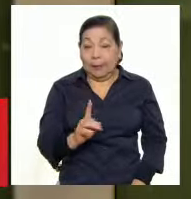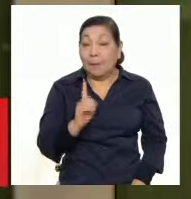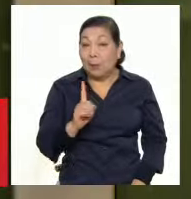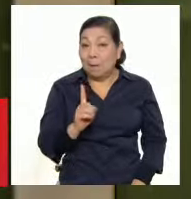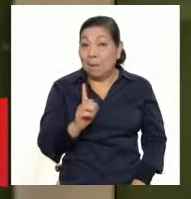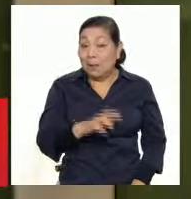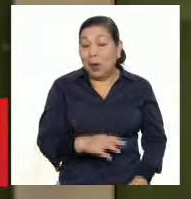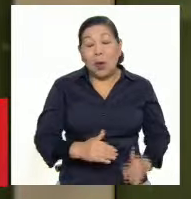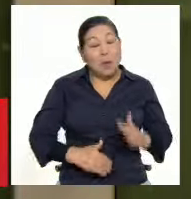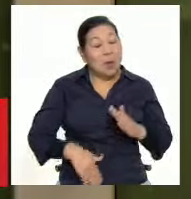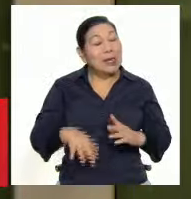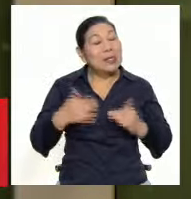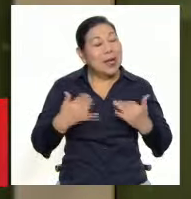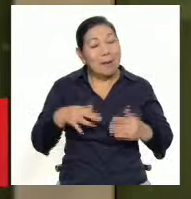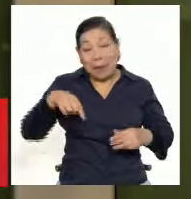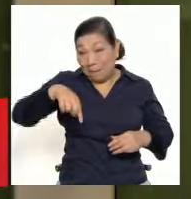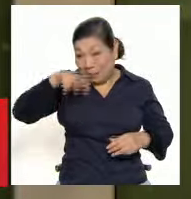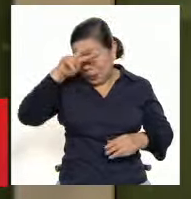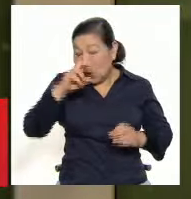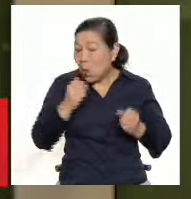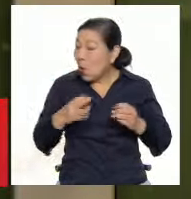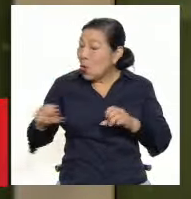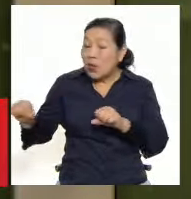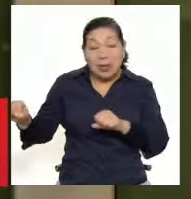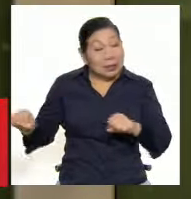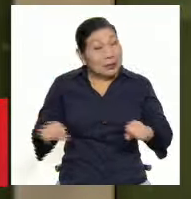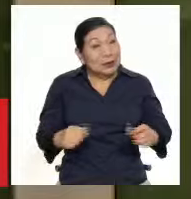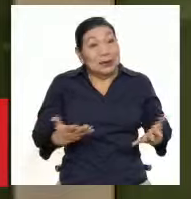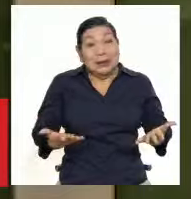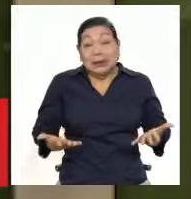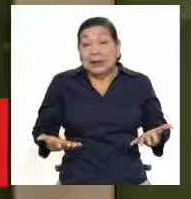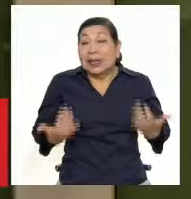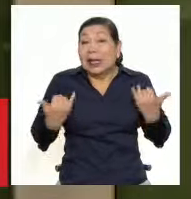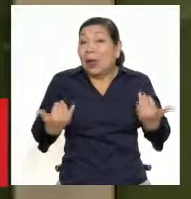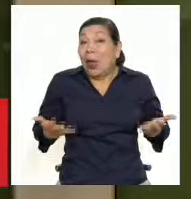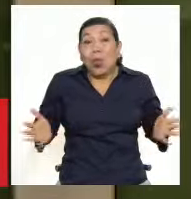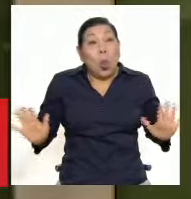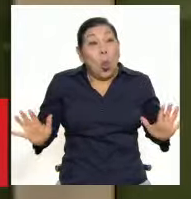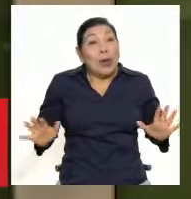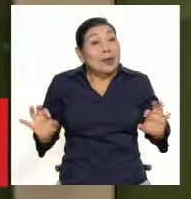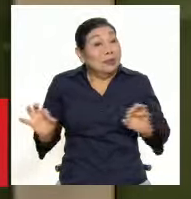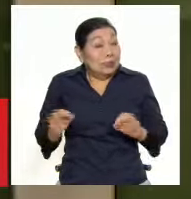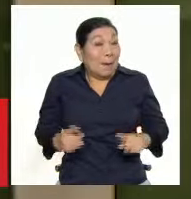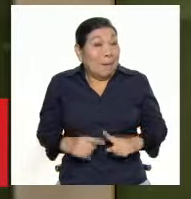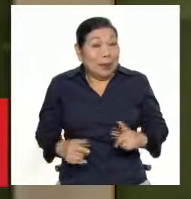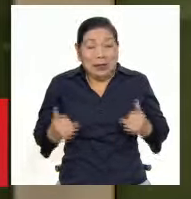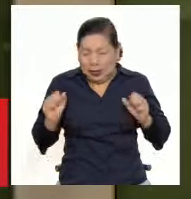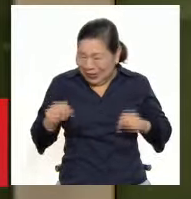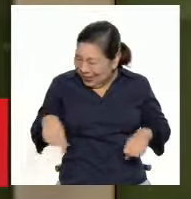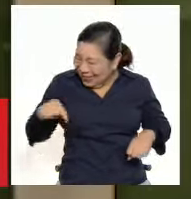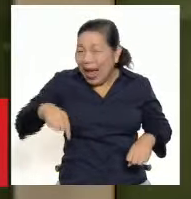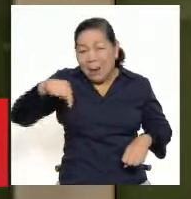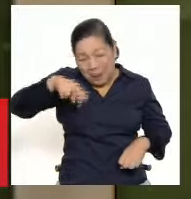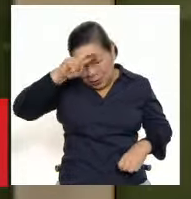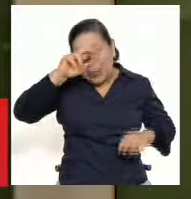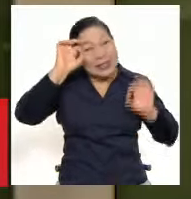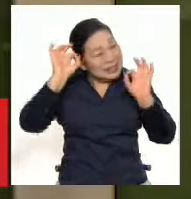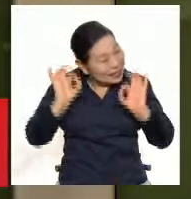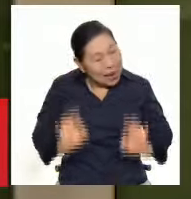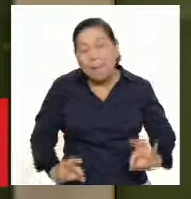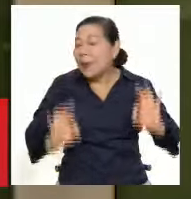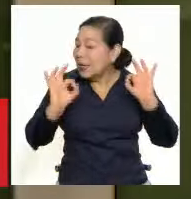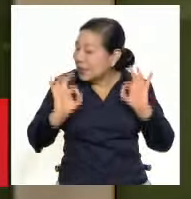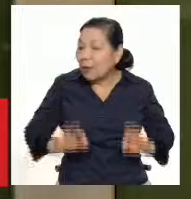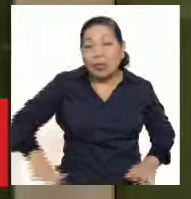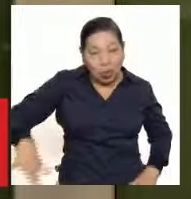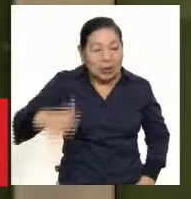un país altamente sísmico y lo más extraño que pueda ocurrir es que no ocurran sismos. Tienen que ocurrir sismos. Entonces, si eso lo